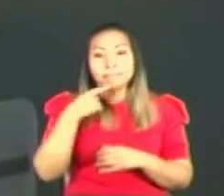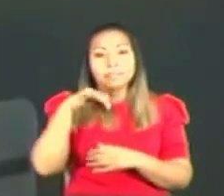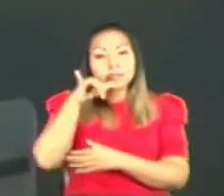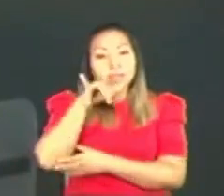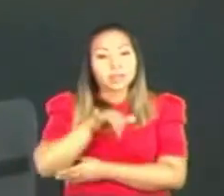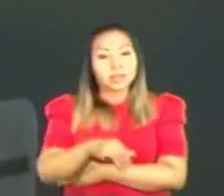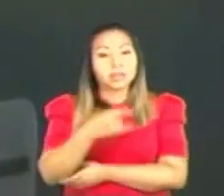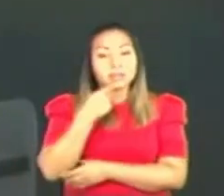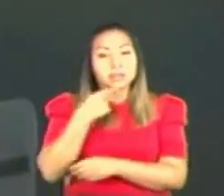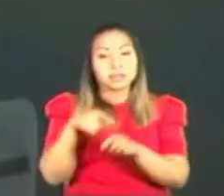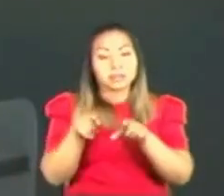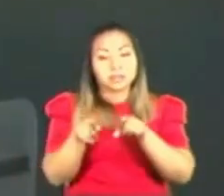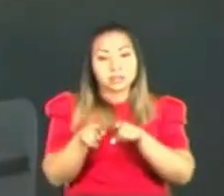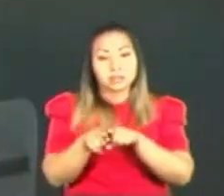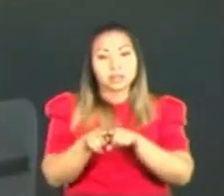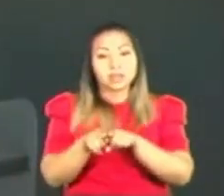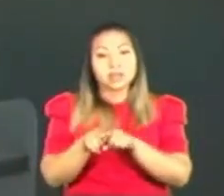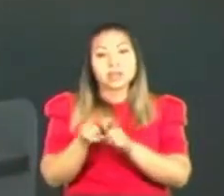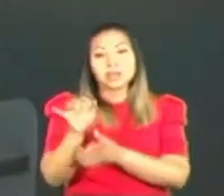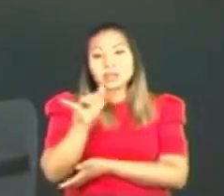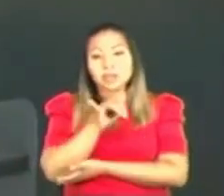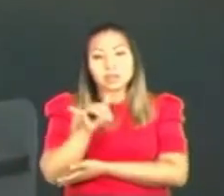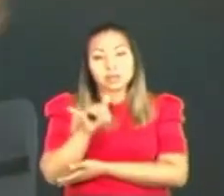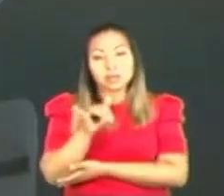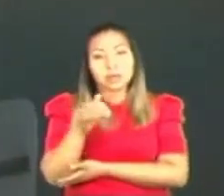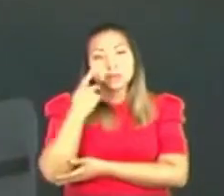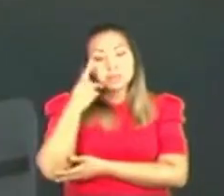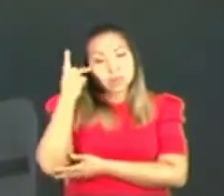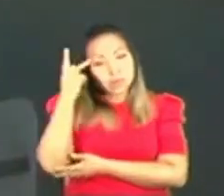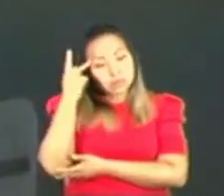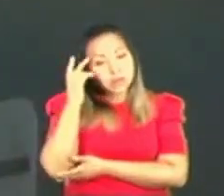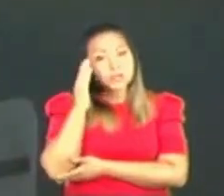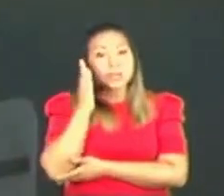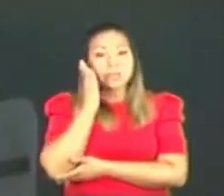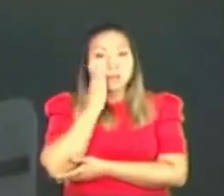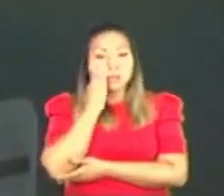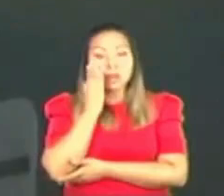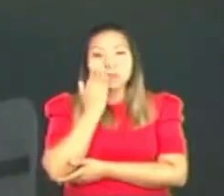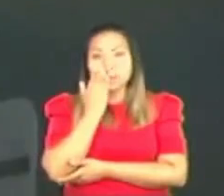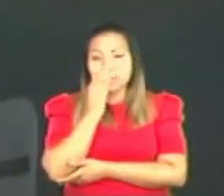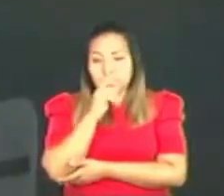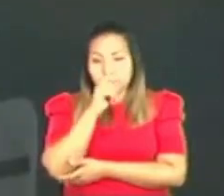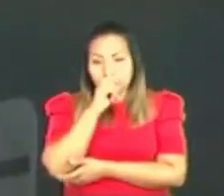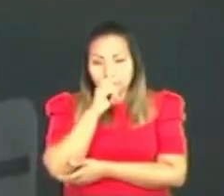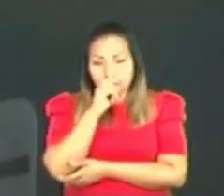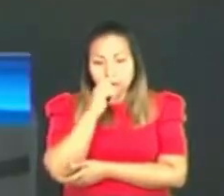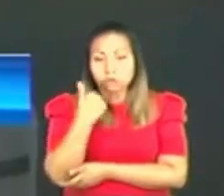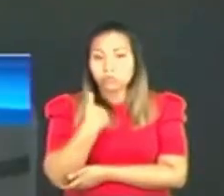travel a ser al igual que los padres y las madres que somos los responsables de nuestros hijos